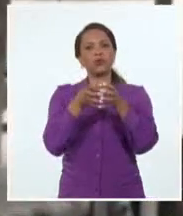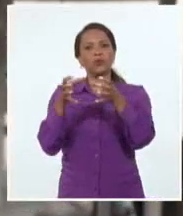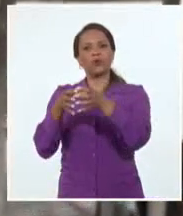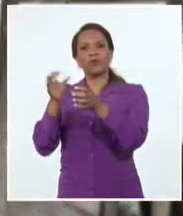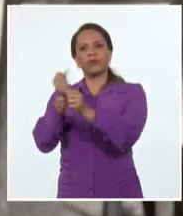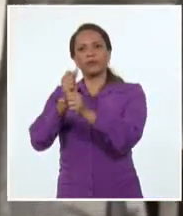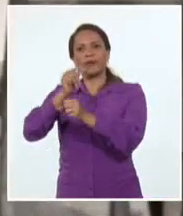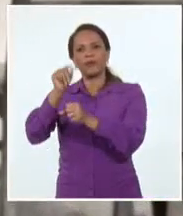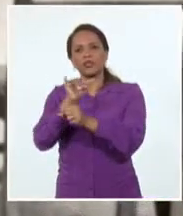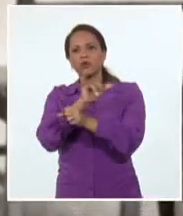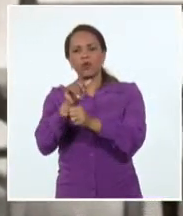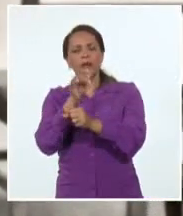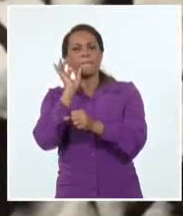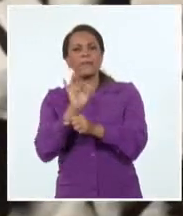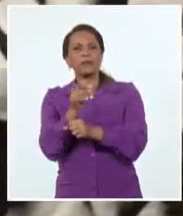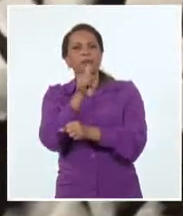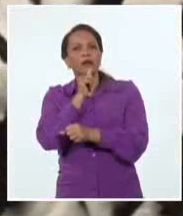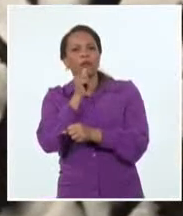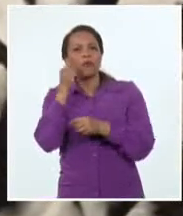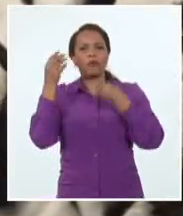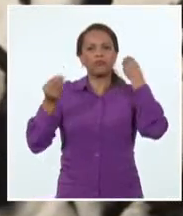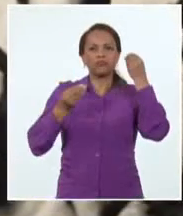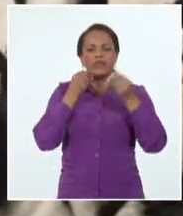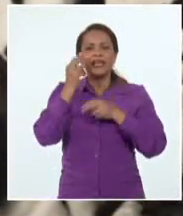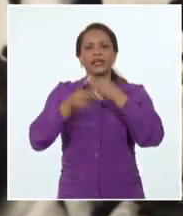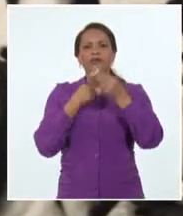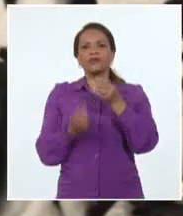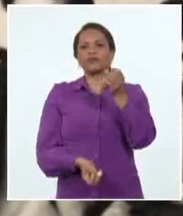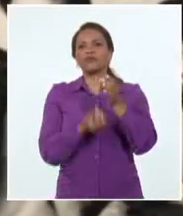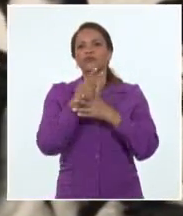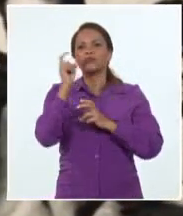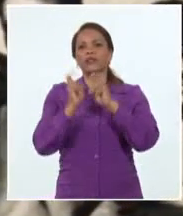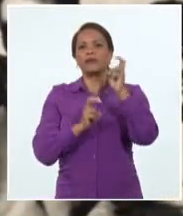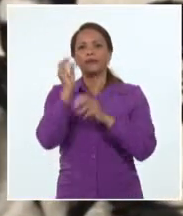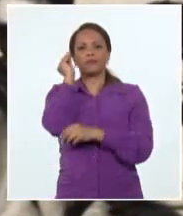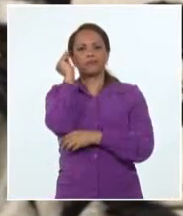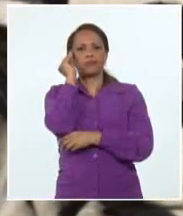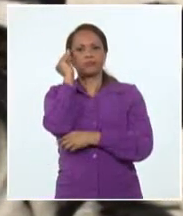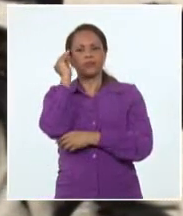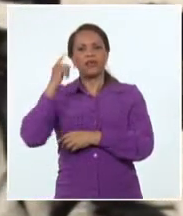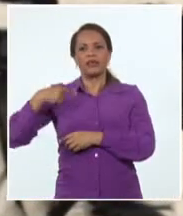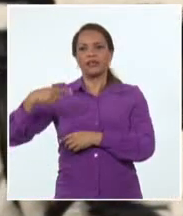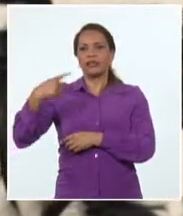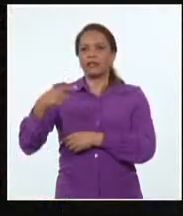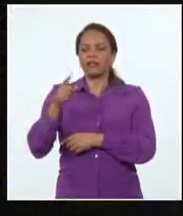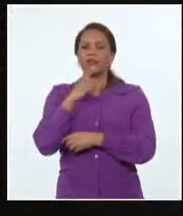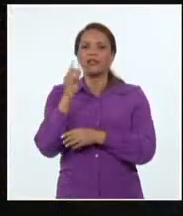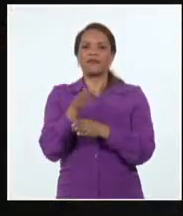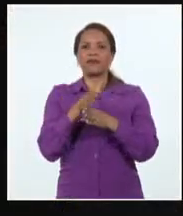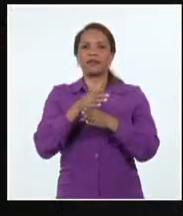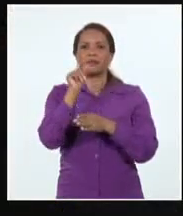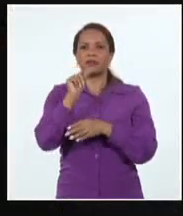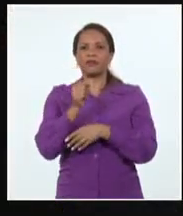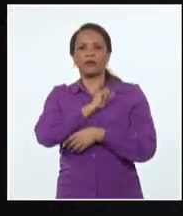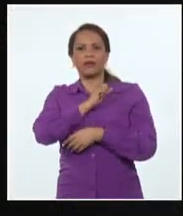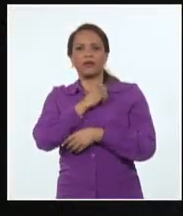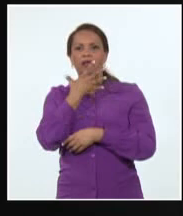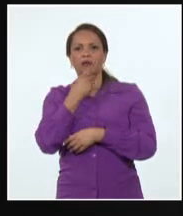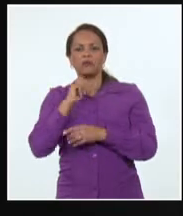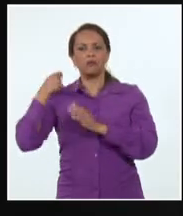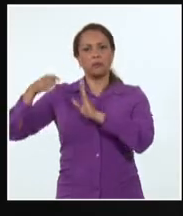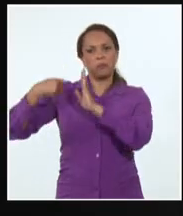con sus mismas inquietudes y constituyó un taller de experimentación y aprendizaje para generaciones de cineastas. El noticiero